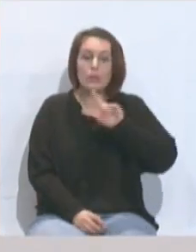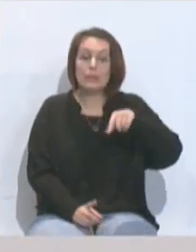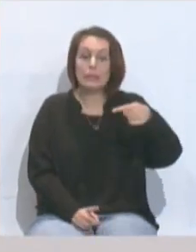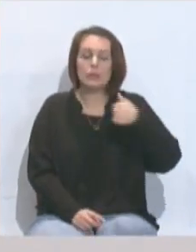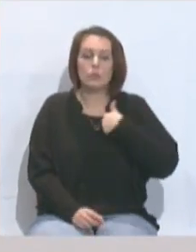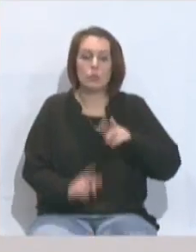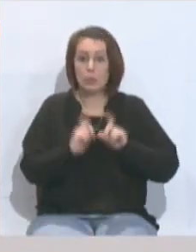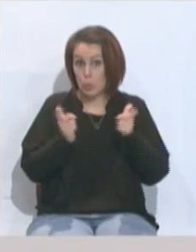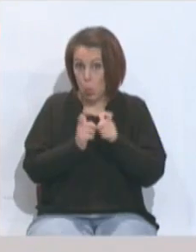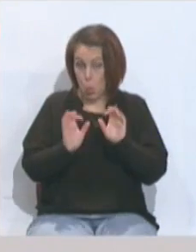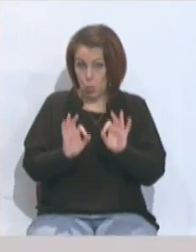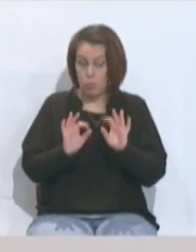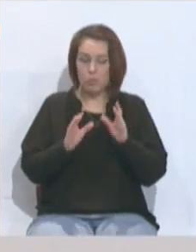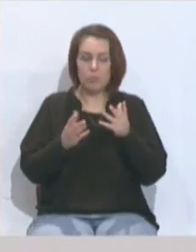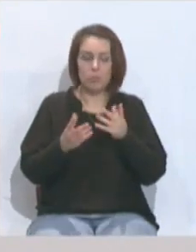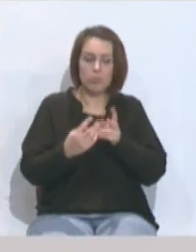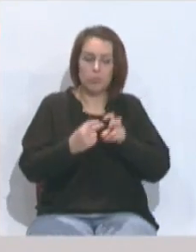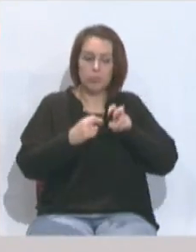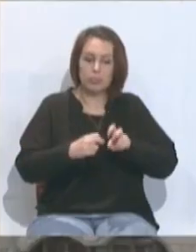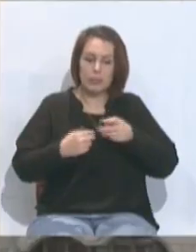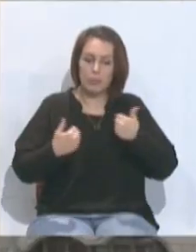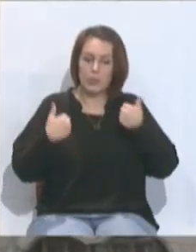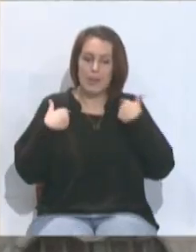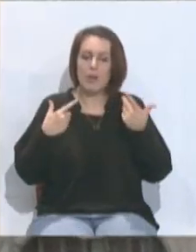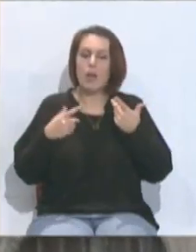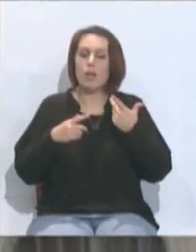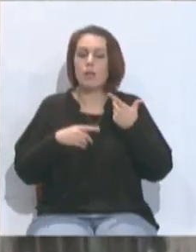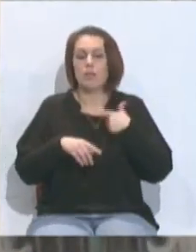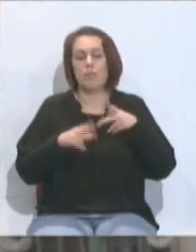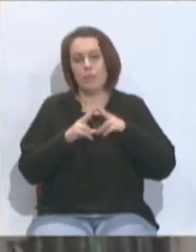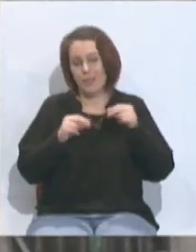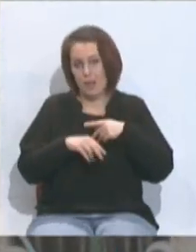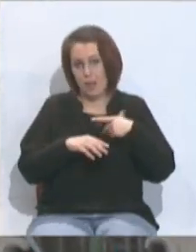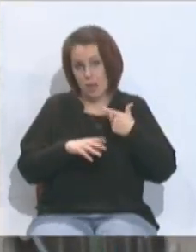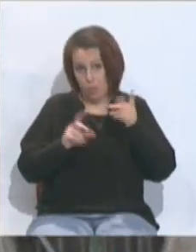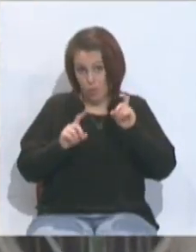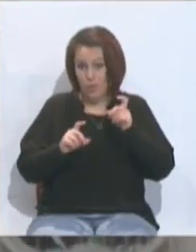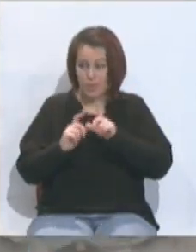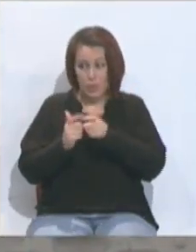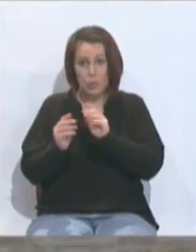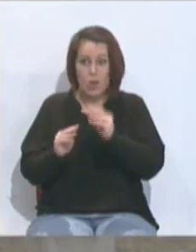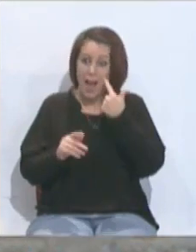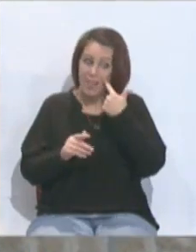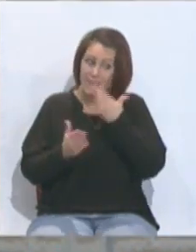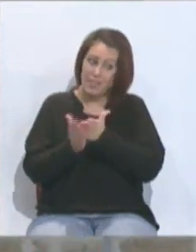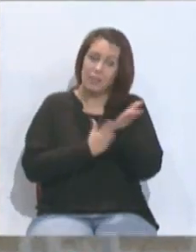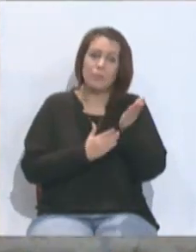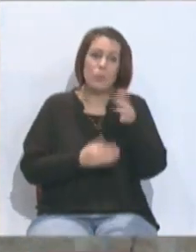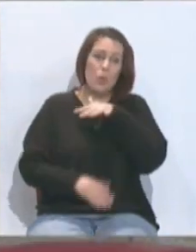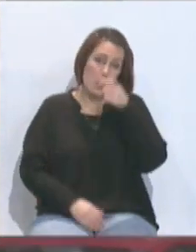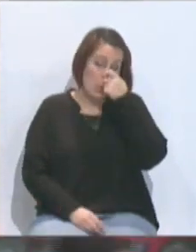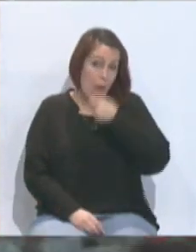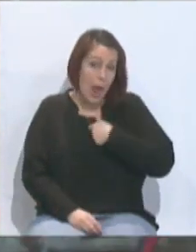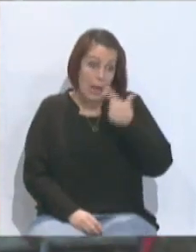yo una reunión precisamente con la decana de la Facultad de Educación y su equipo para ver posibles alternativas en Puerto